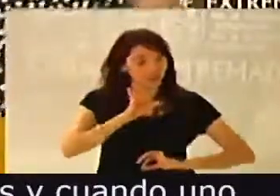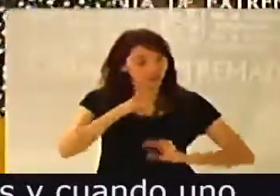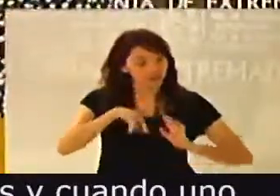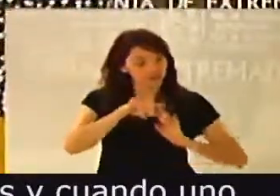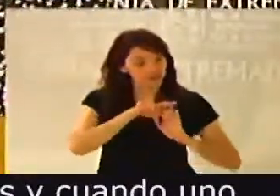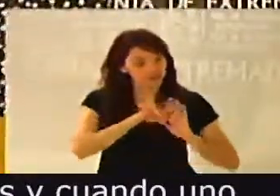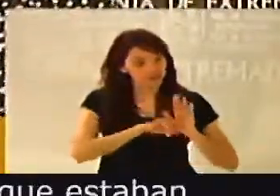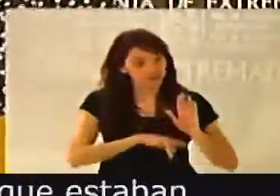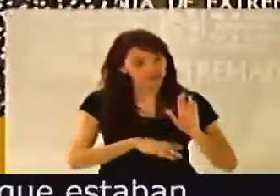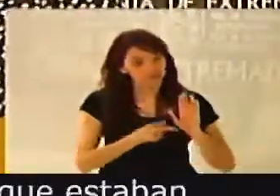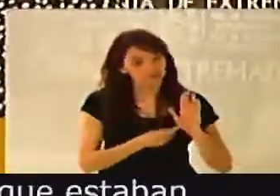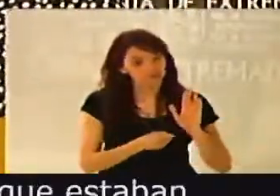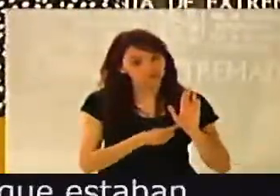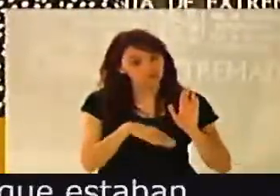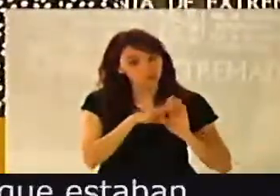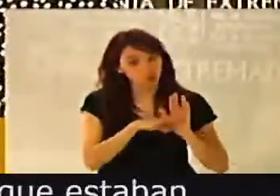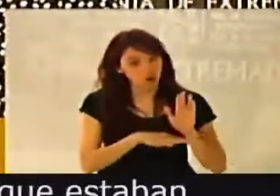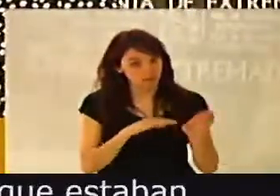su programa de Gobierno